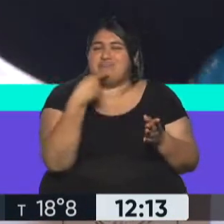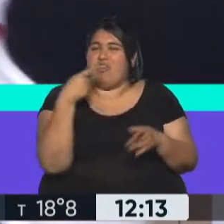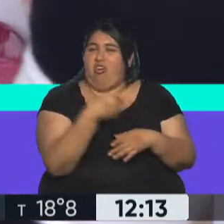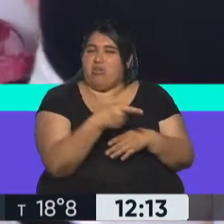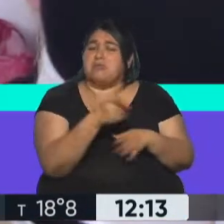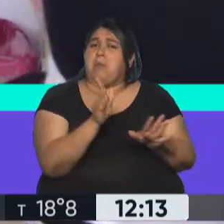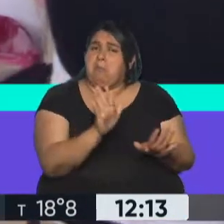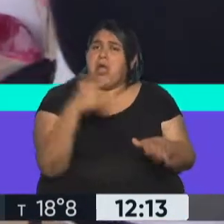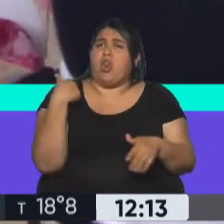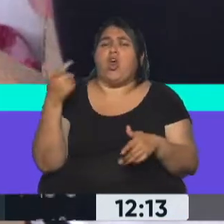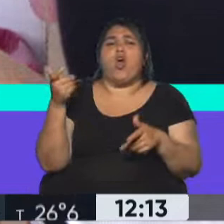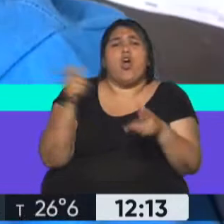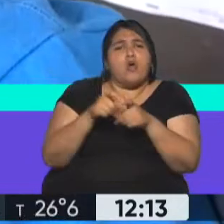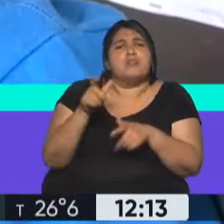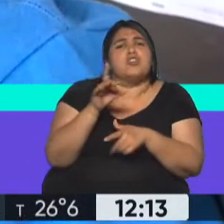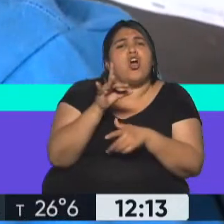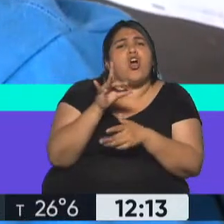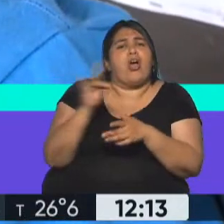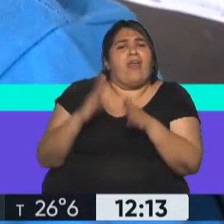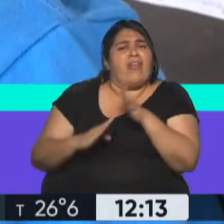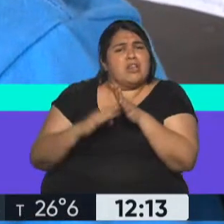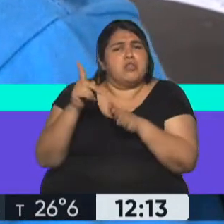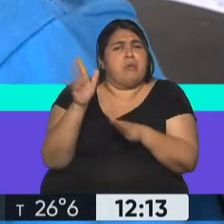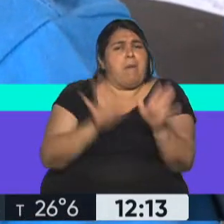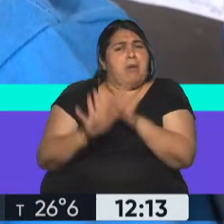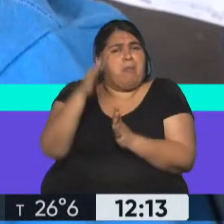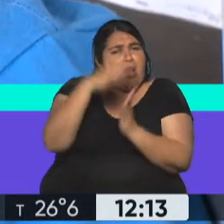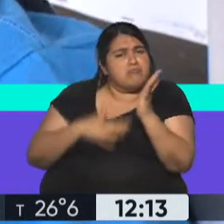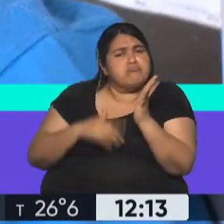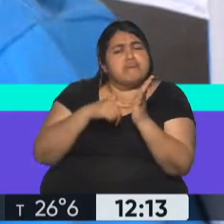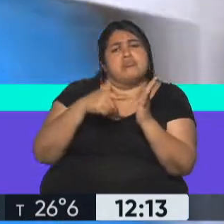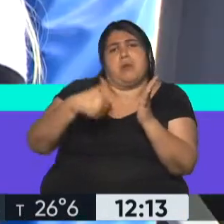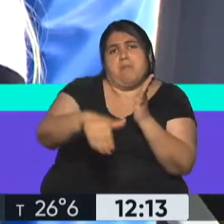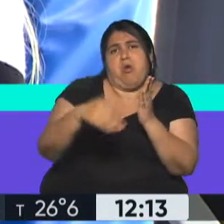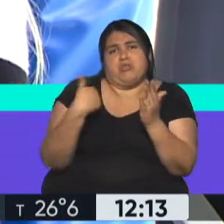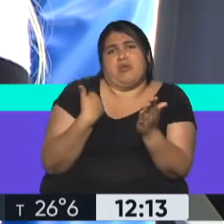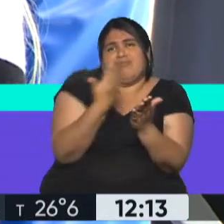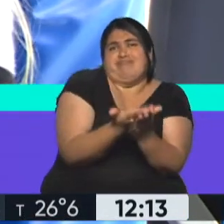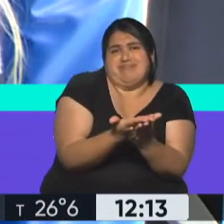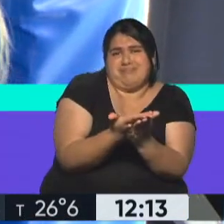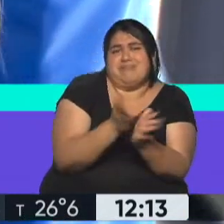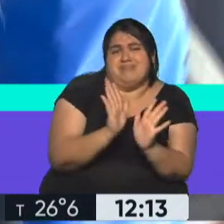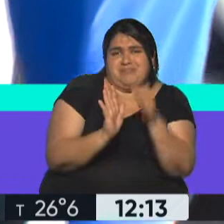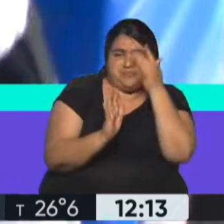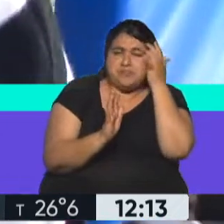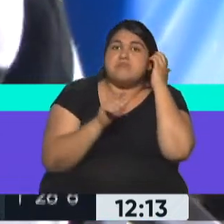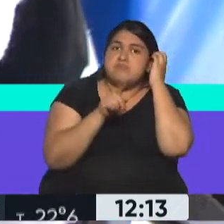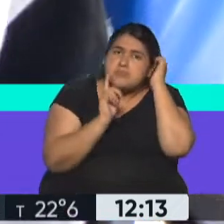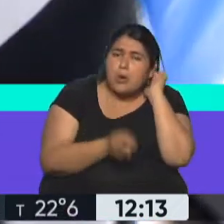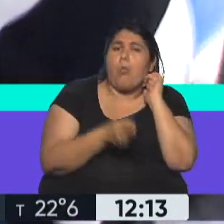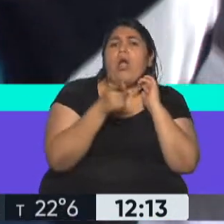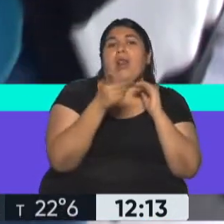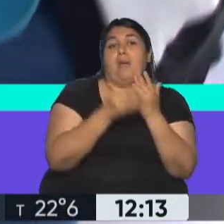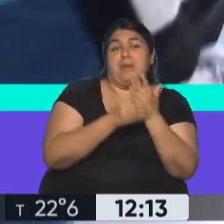nueva comisión directiva del organismo prepara un documento que recién se daría a conocer en los próximos días. En tanto,